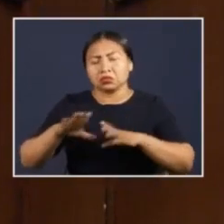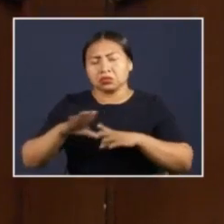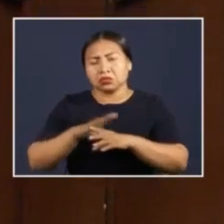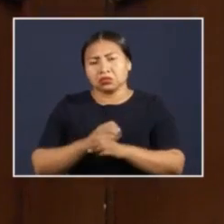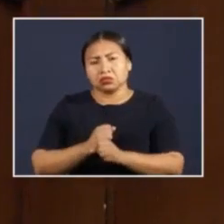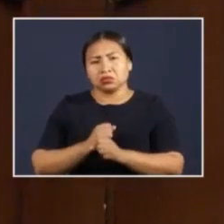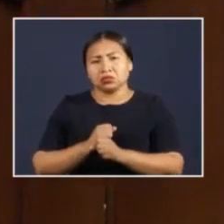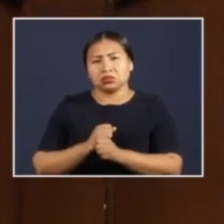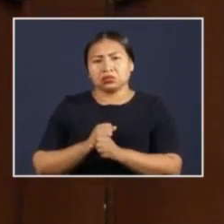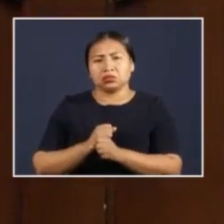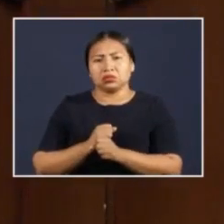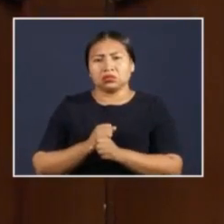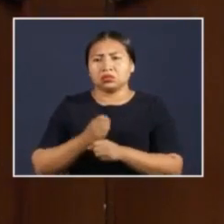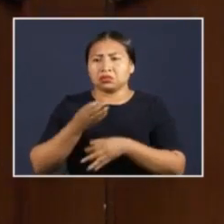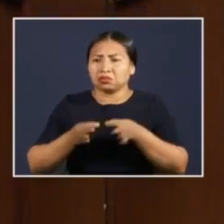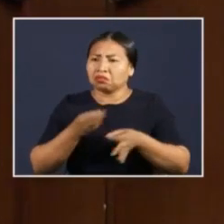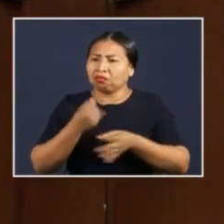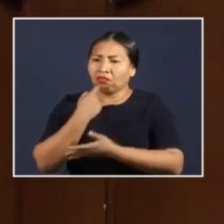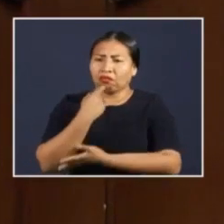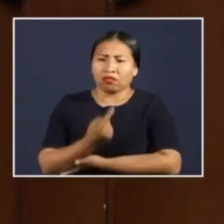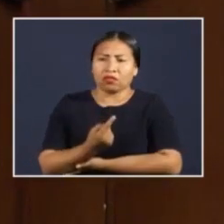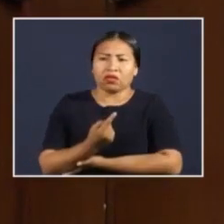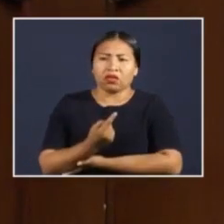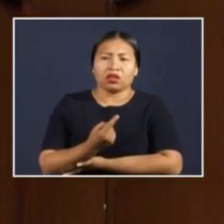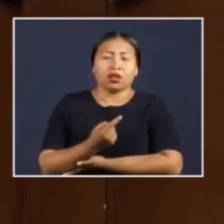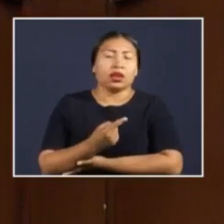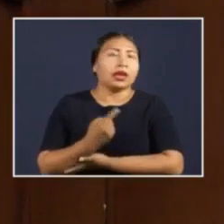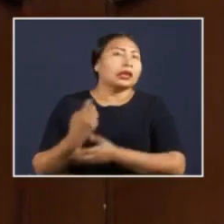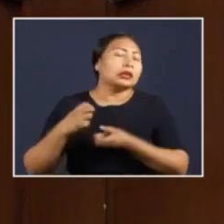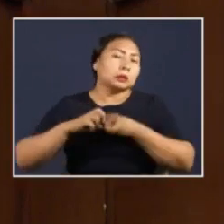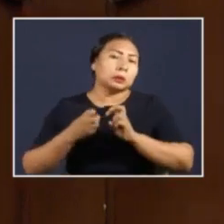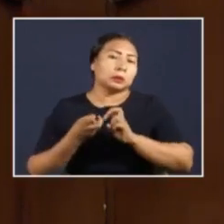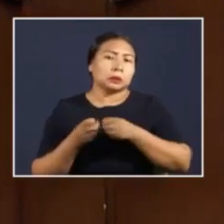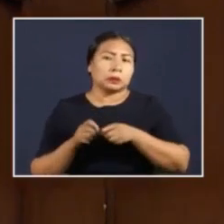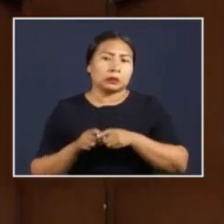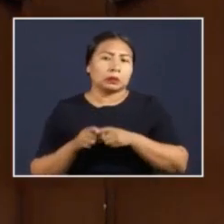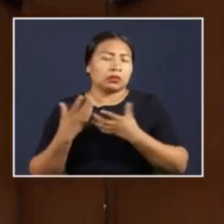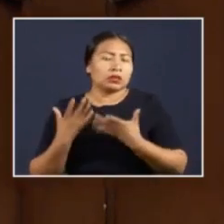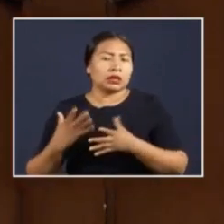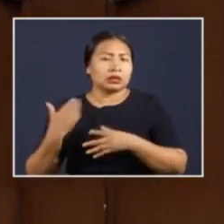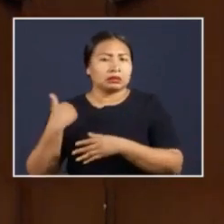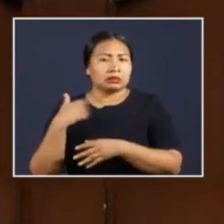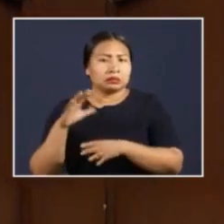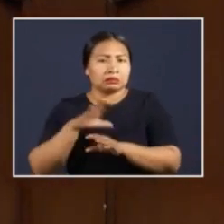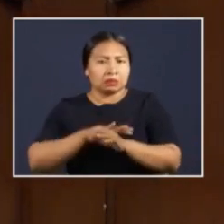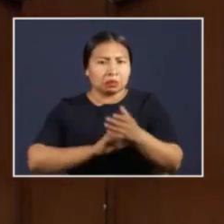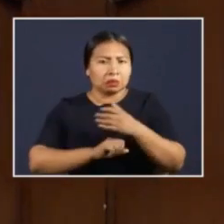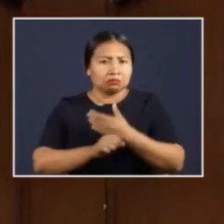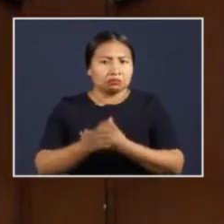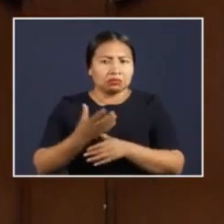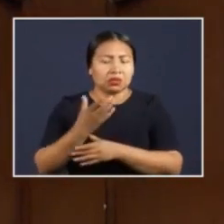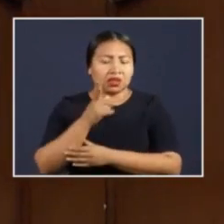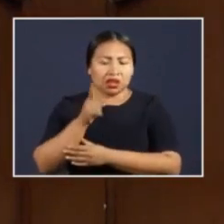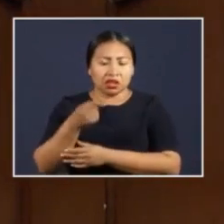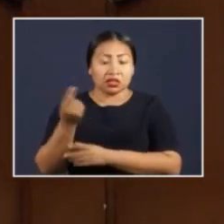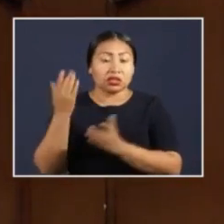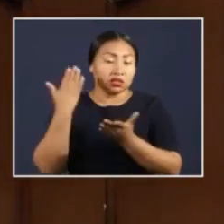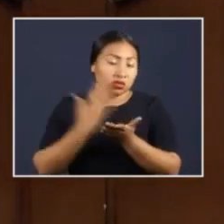judicialización de casos que conduzcan a condenas de quienes son encontrados culpables